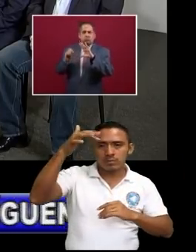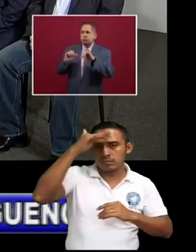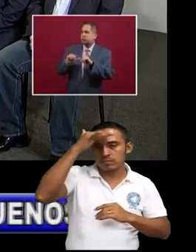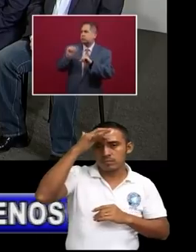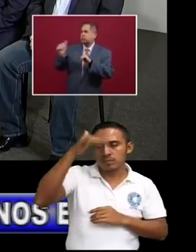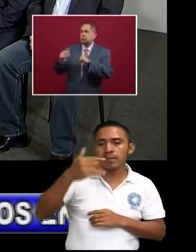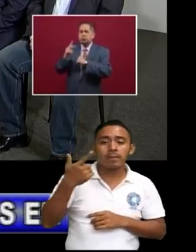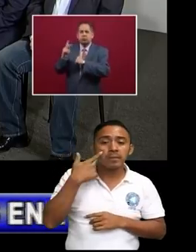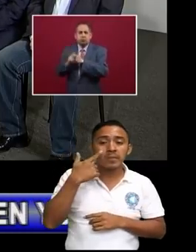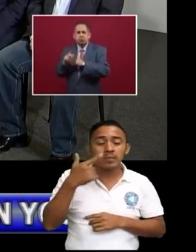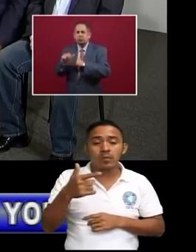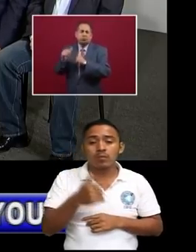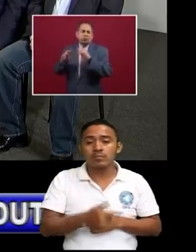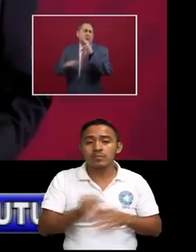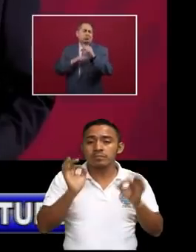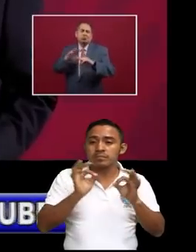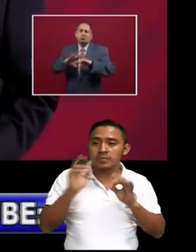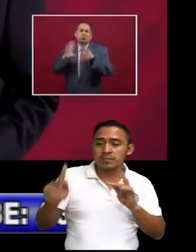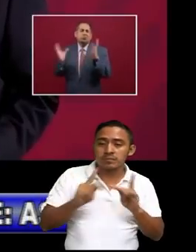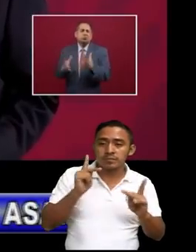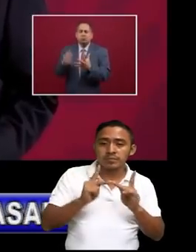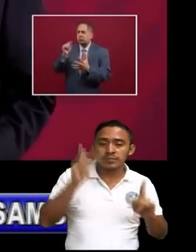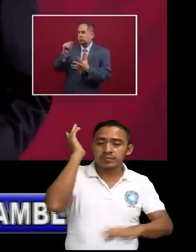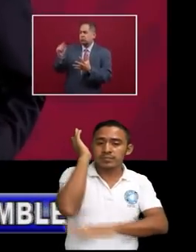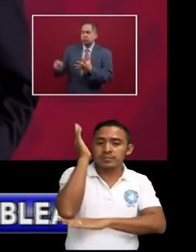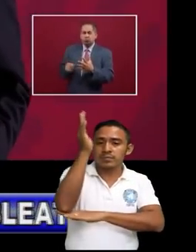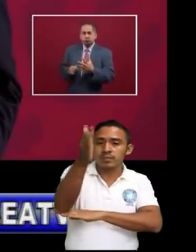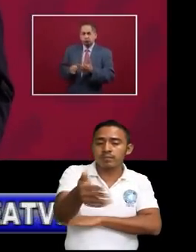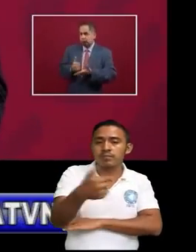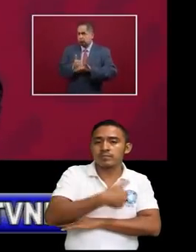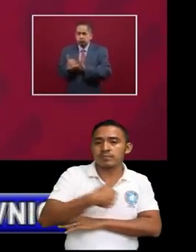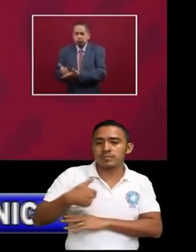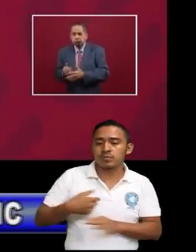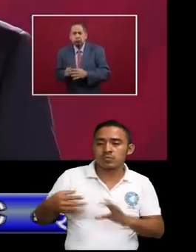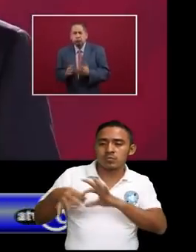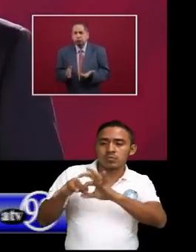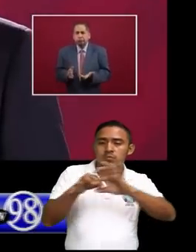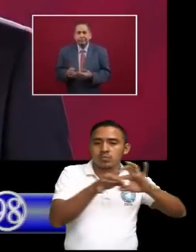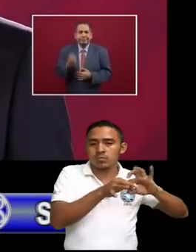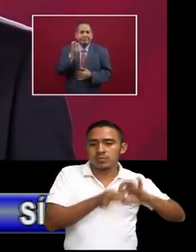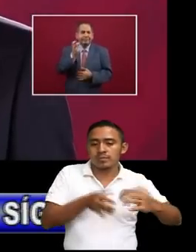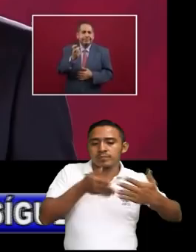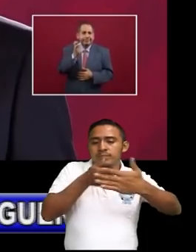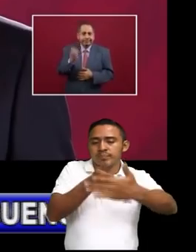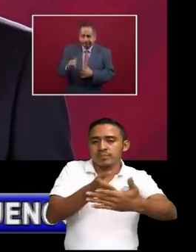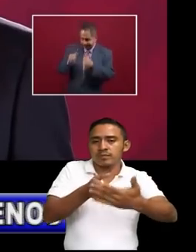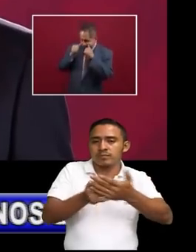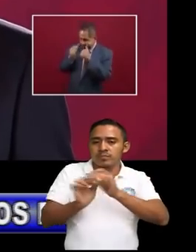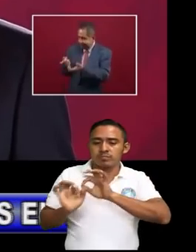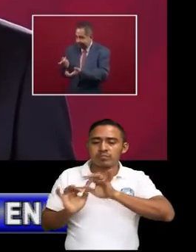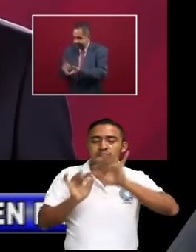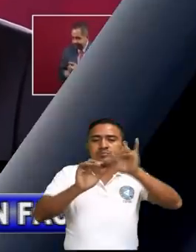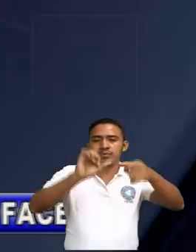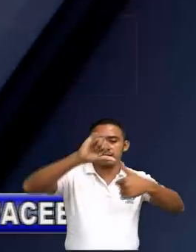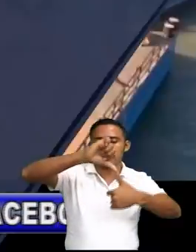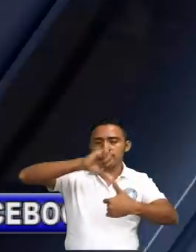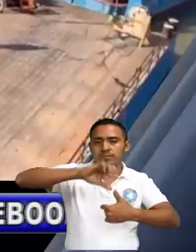para evaluar el éxito de los planes fronterizos que desarrollan en conjunto para frenar la migración desde América